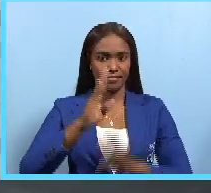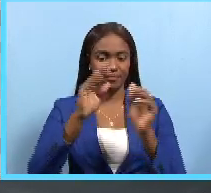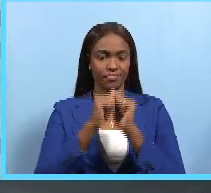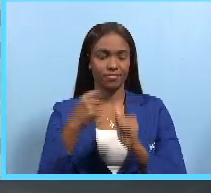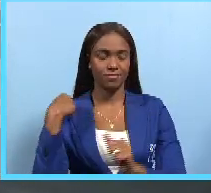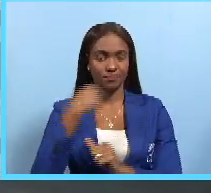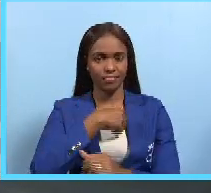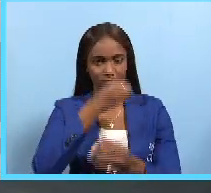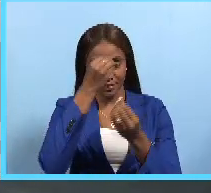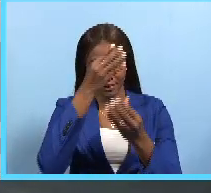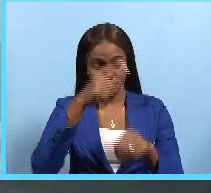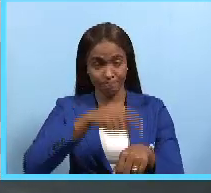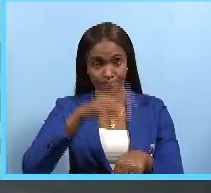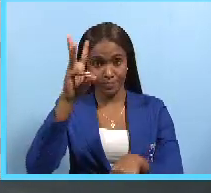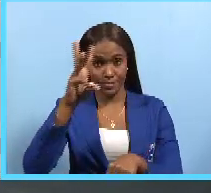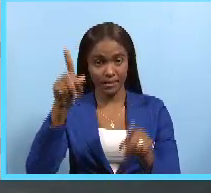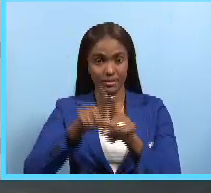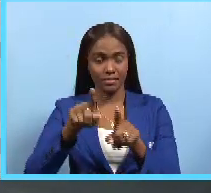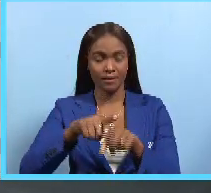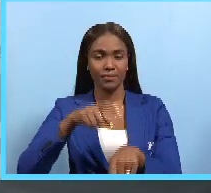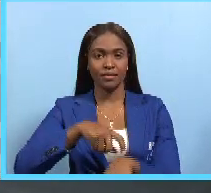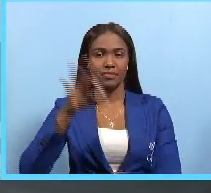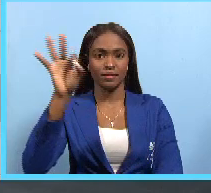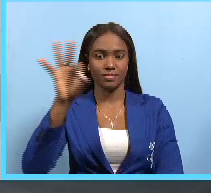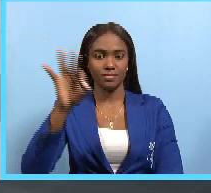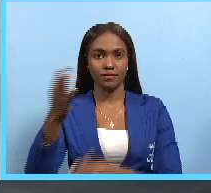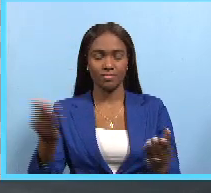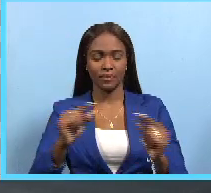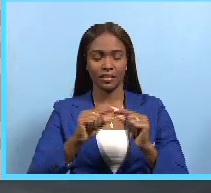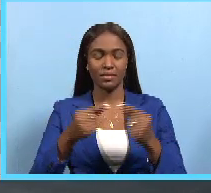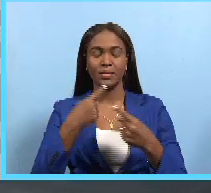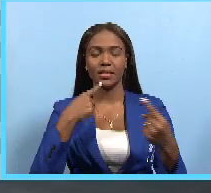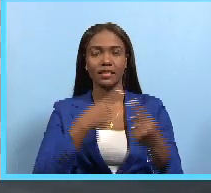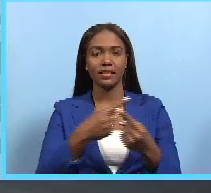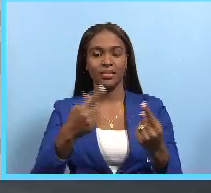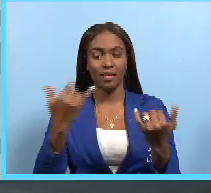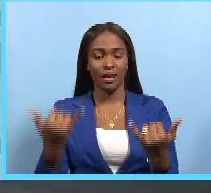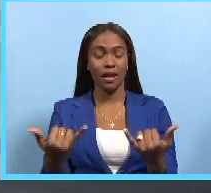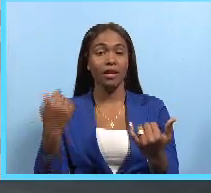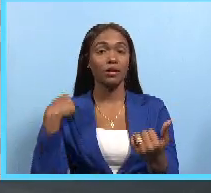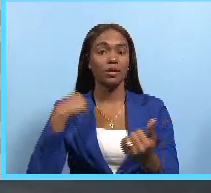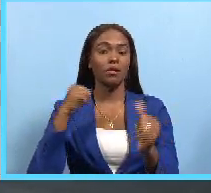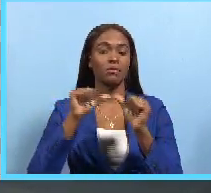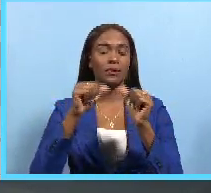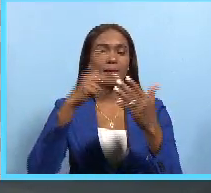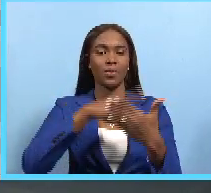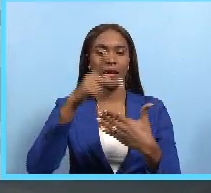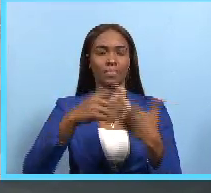emisión informativa a las 6 y también a las 9 de la noche de Central de Noticias. Por lo pronto conectamos una vez más con